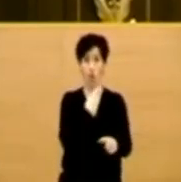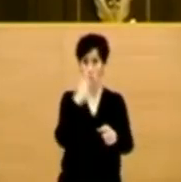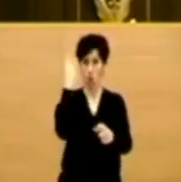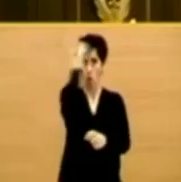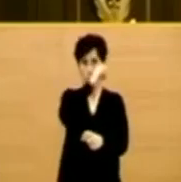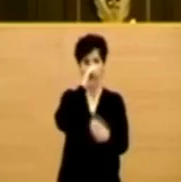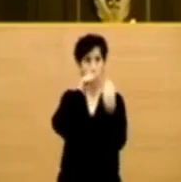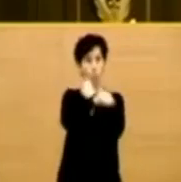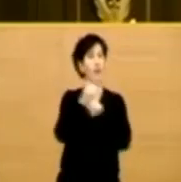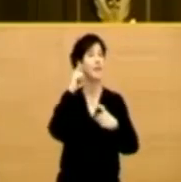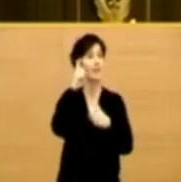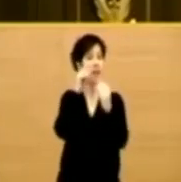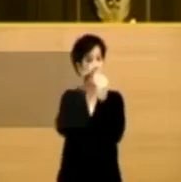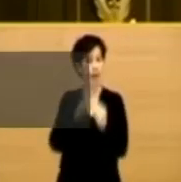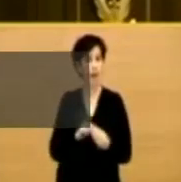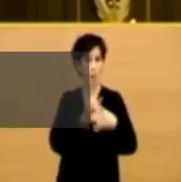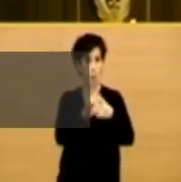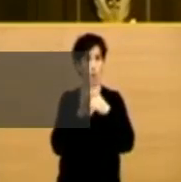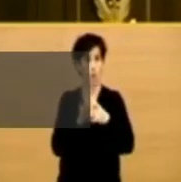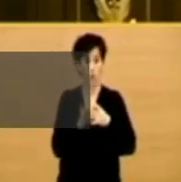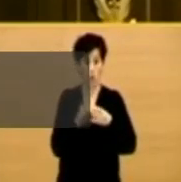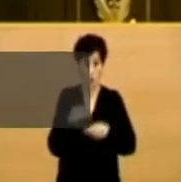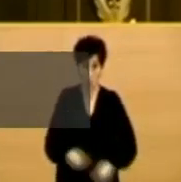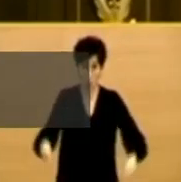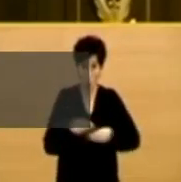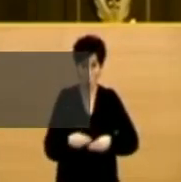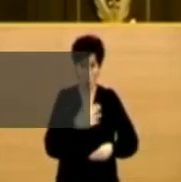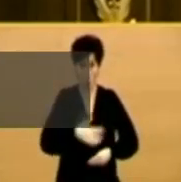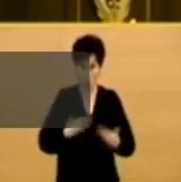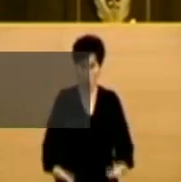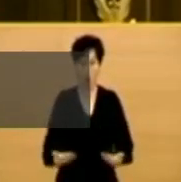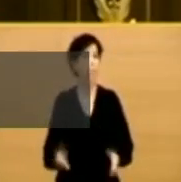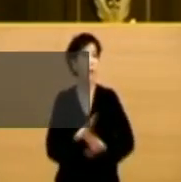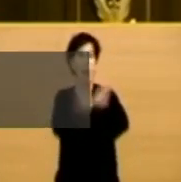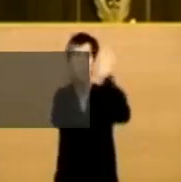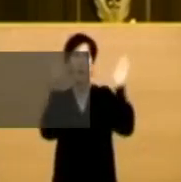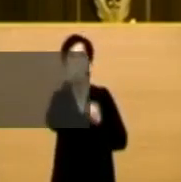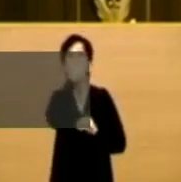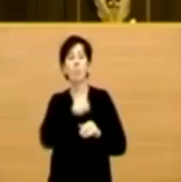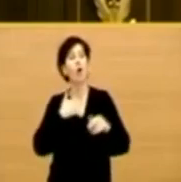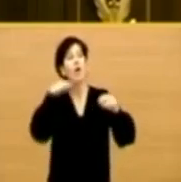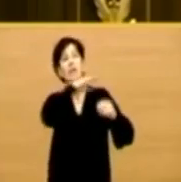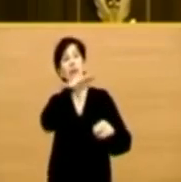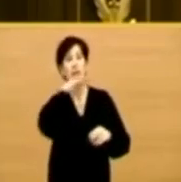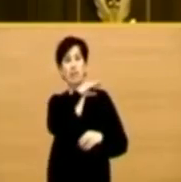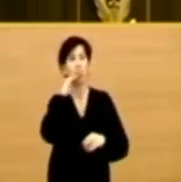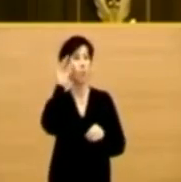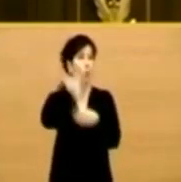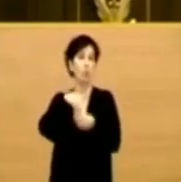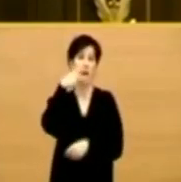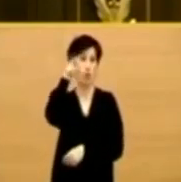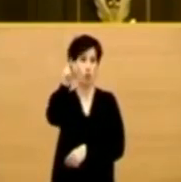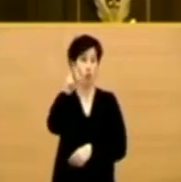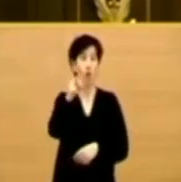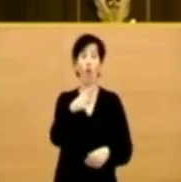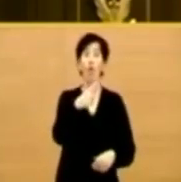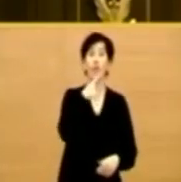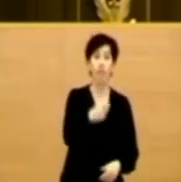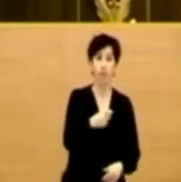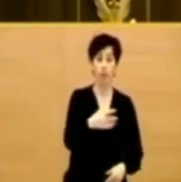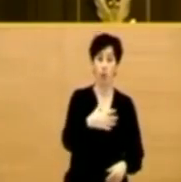acuerdo de gobierno con Podemos. Para Rivera sí que ha tenido Sánchez palabras de agradecimiento, un líder de Ciudadanos que considera que el tiempo de Rajoy ya